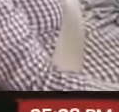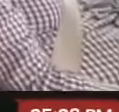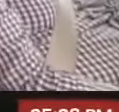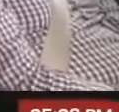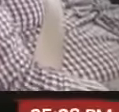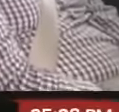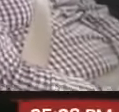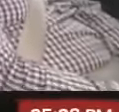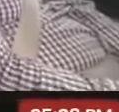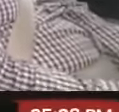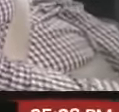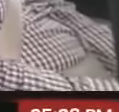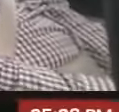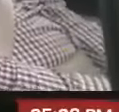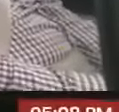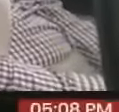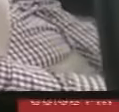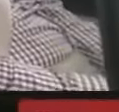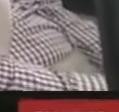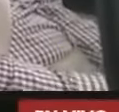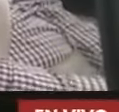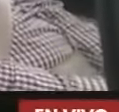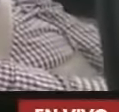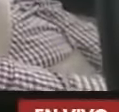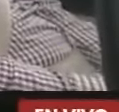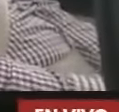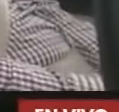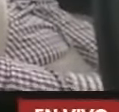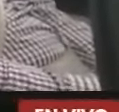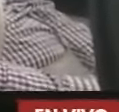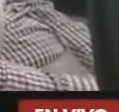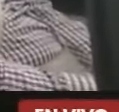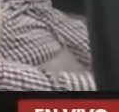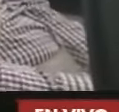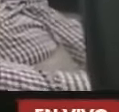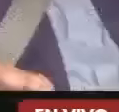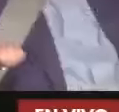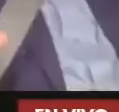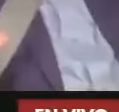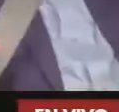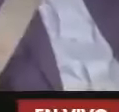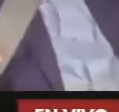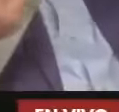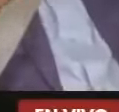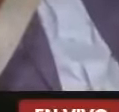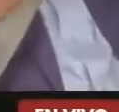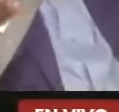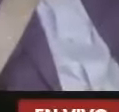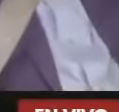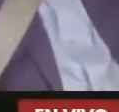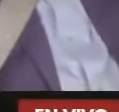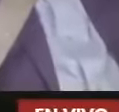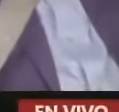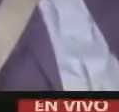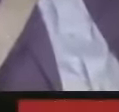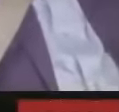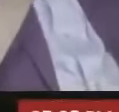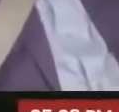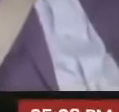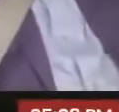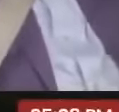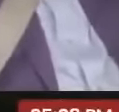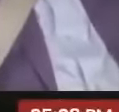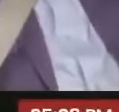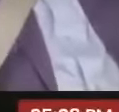izquierda, a un margen del río Exactamente. Arriba del río Torbe. Exactamente. No, yo conozco el Táchira como la palma de mi mano, porque yo soy tachirense. Tengo